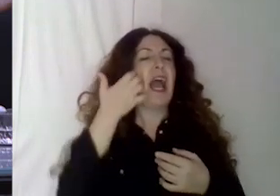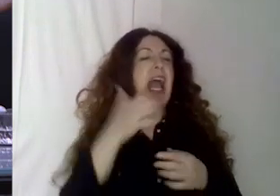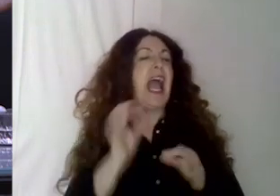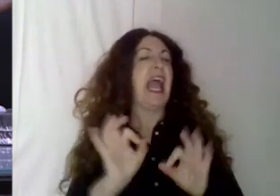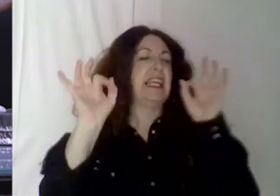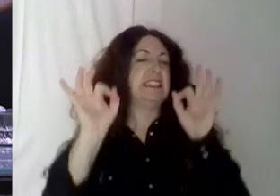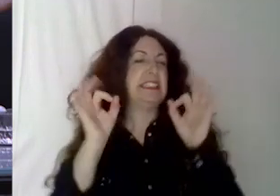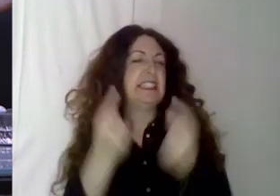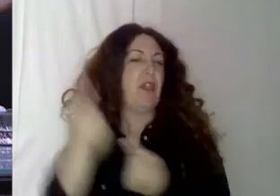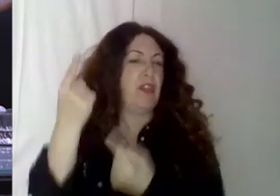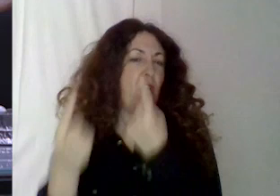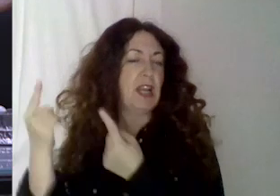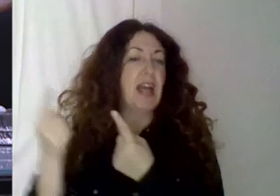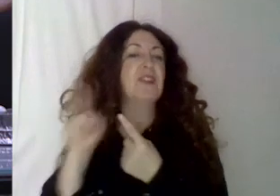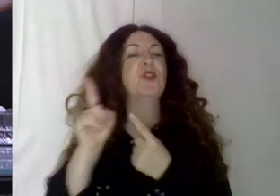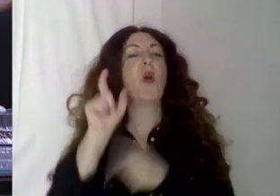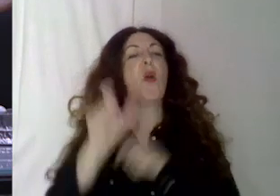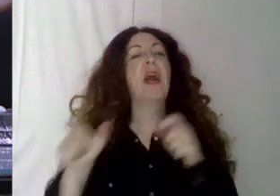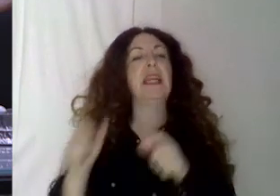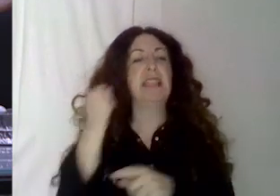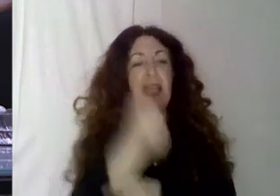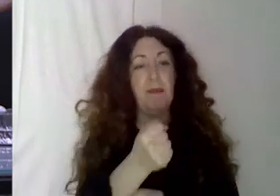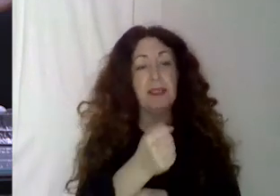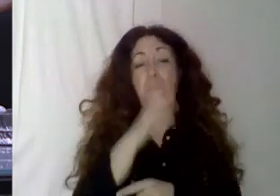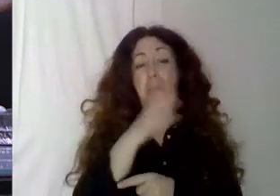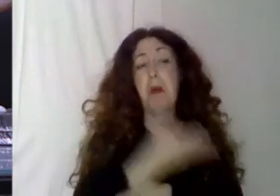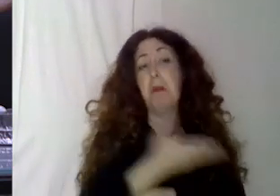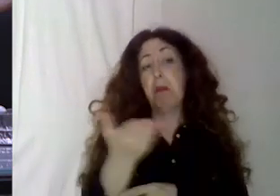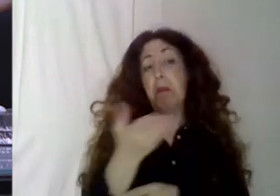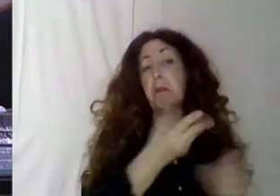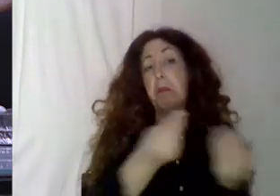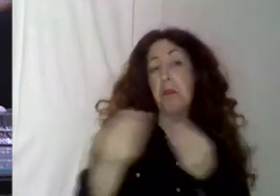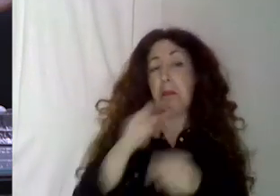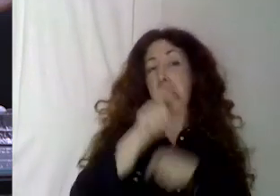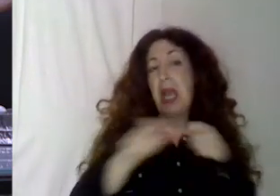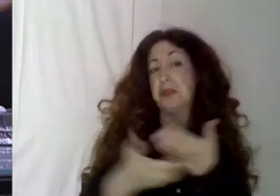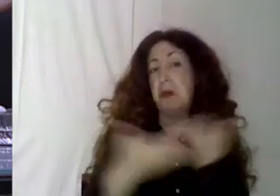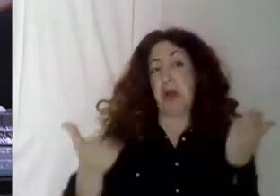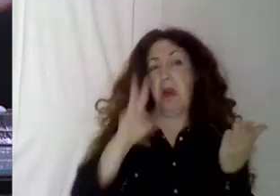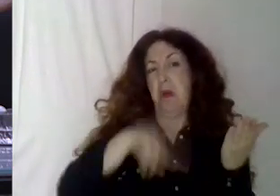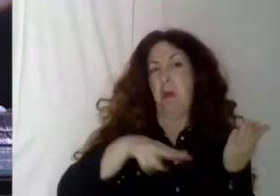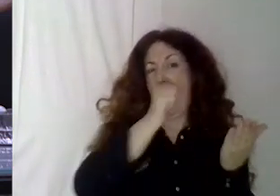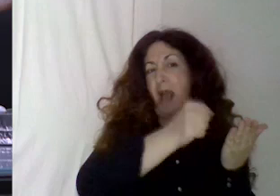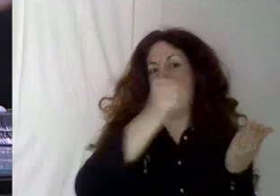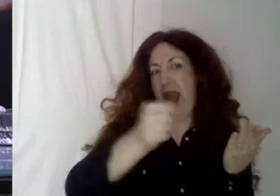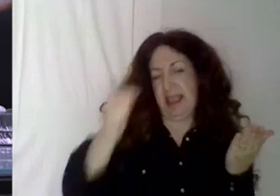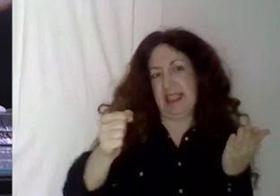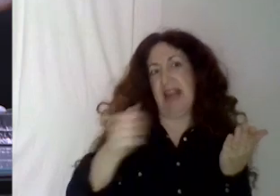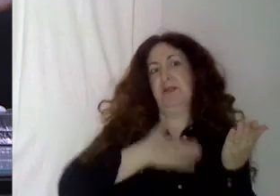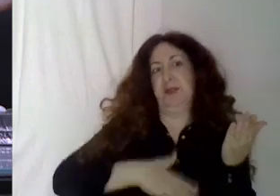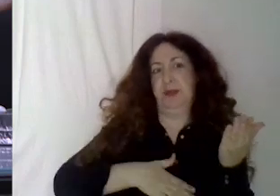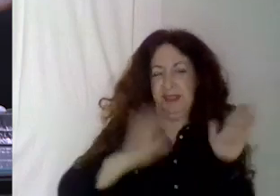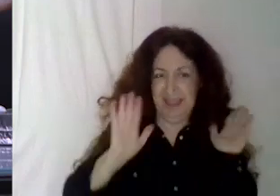en muchos casos en la historiografía del arte, yo he dicho que vengo humildemente como una historiadora del arte, tiene mucho que ver con